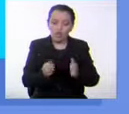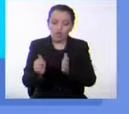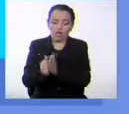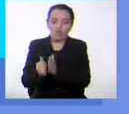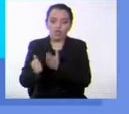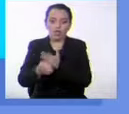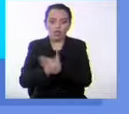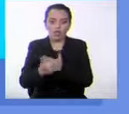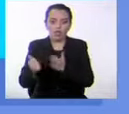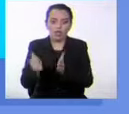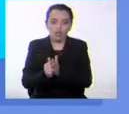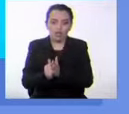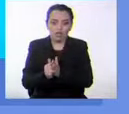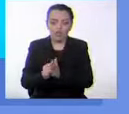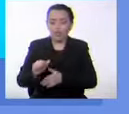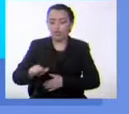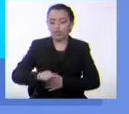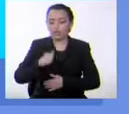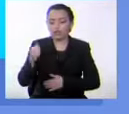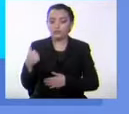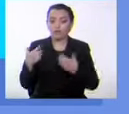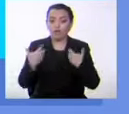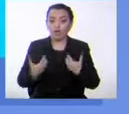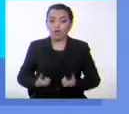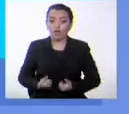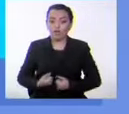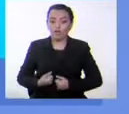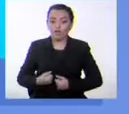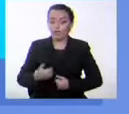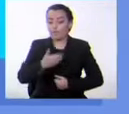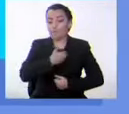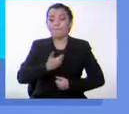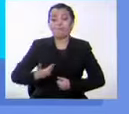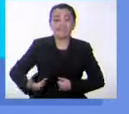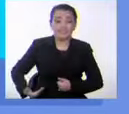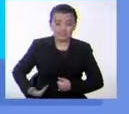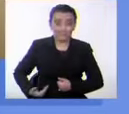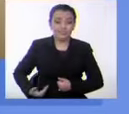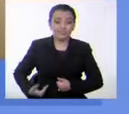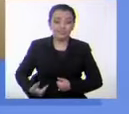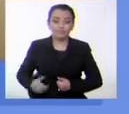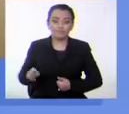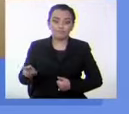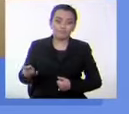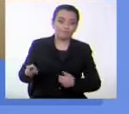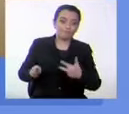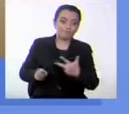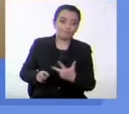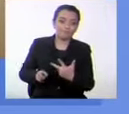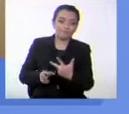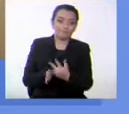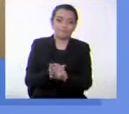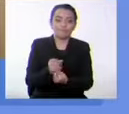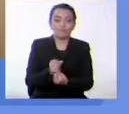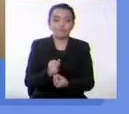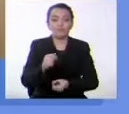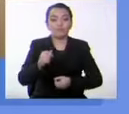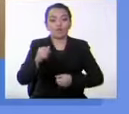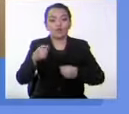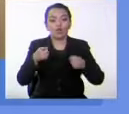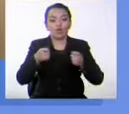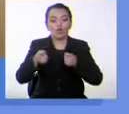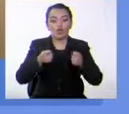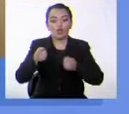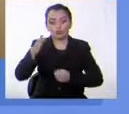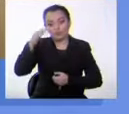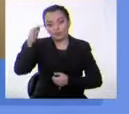que tener tiempo y organizarse bien para ellos lograr llevar las riendas del país. En mi opinión, un gobierno para las sociedades